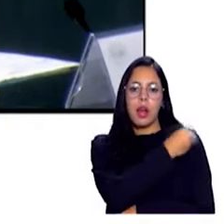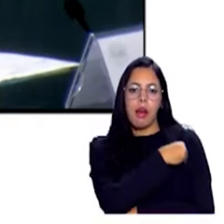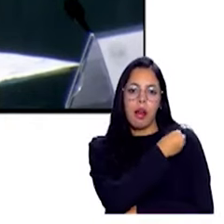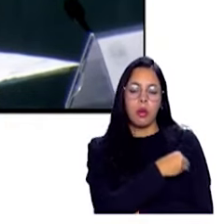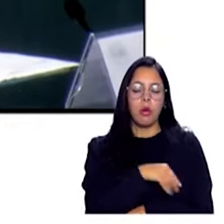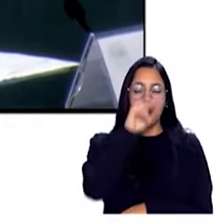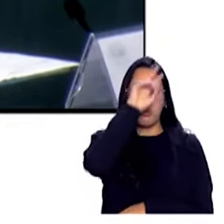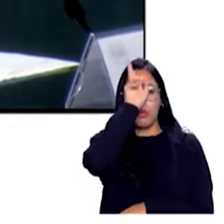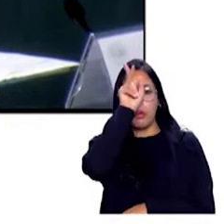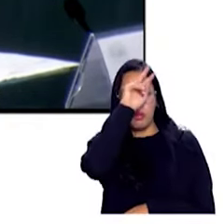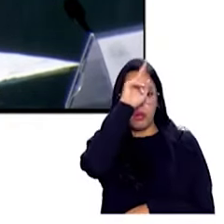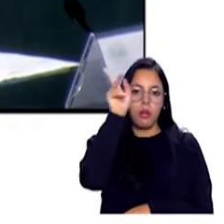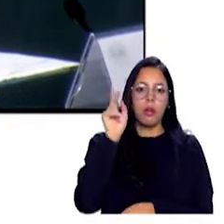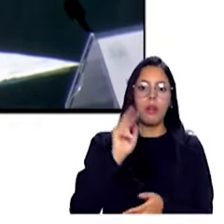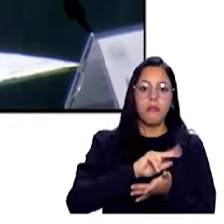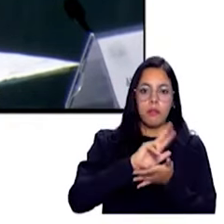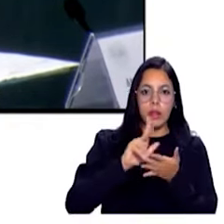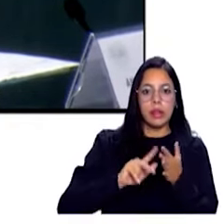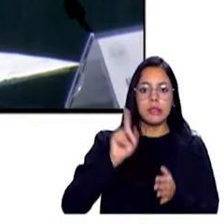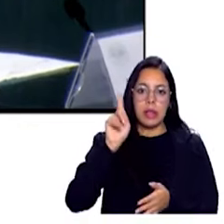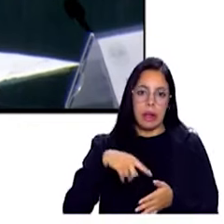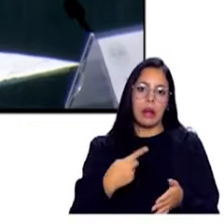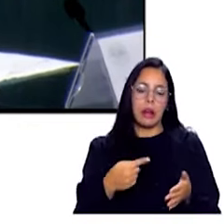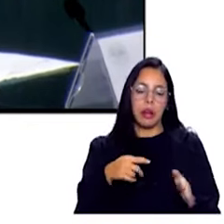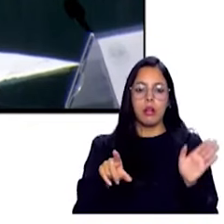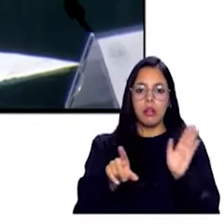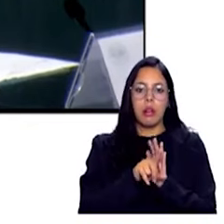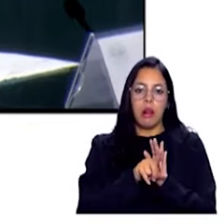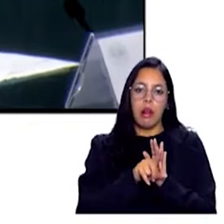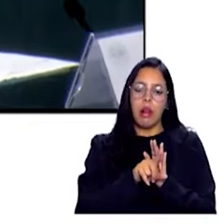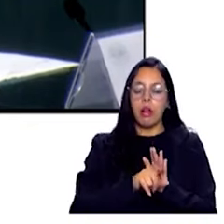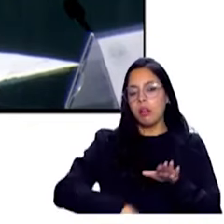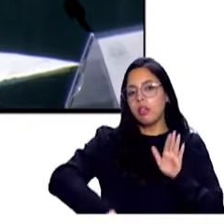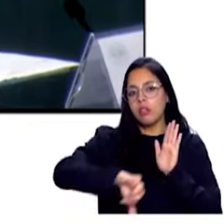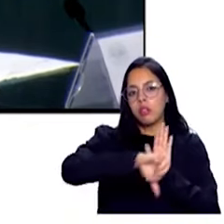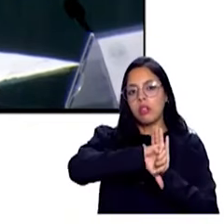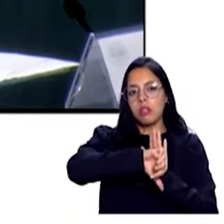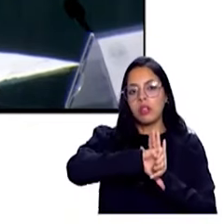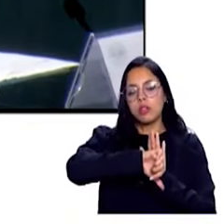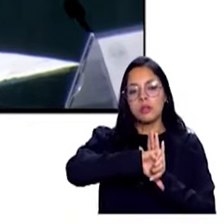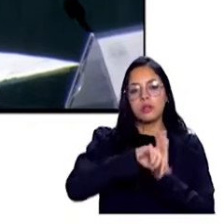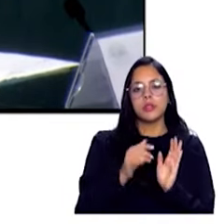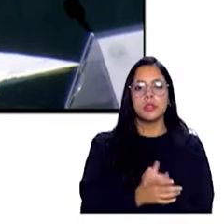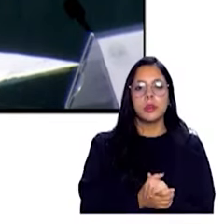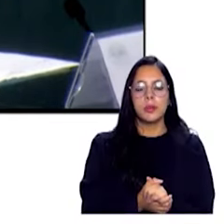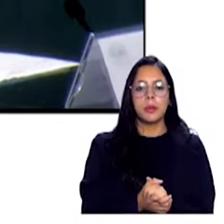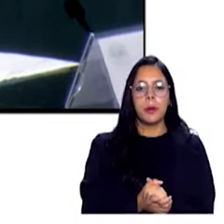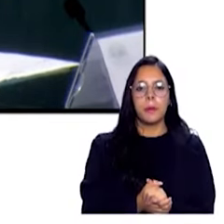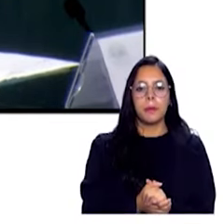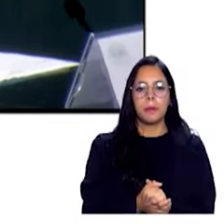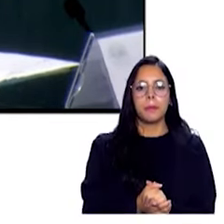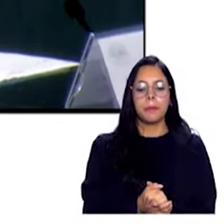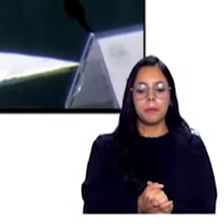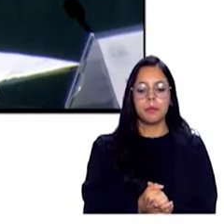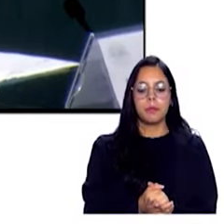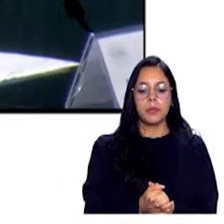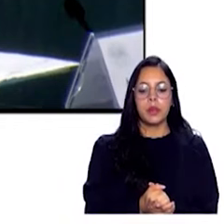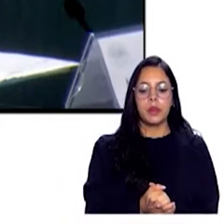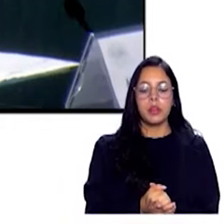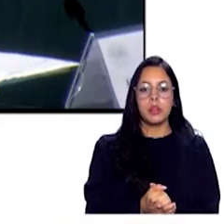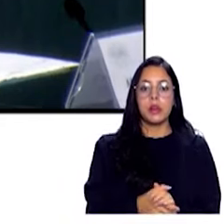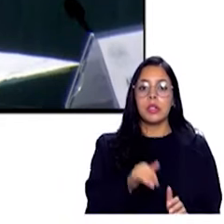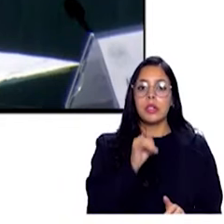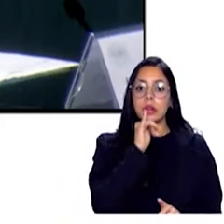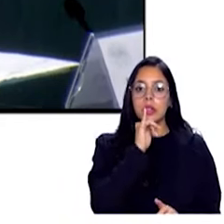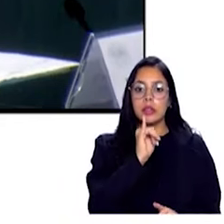delito si se superaba determinadas medidas Y adem si se compromet el bien jurídico de la